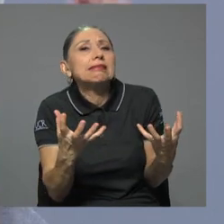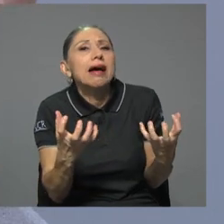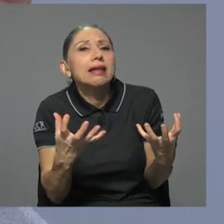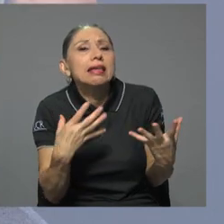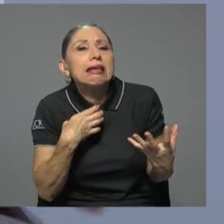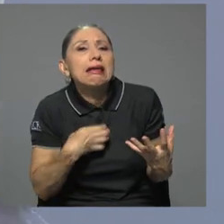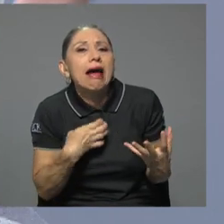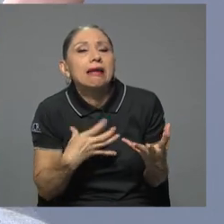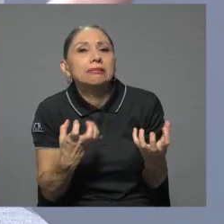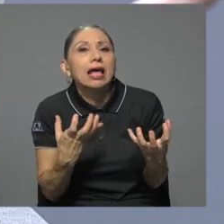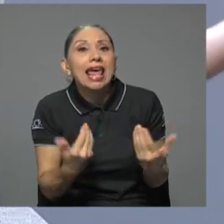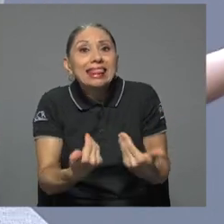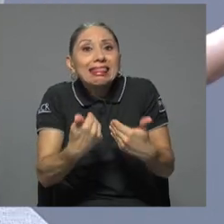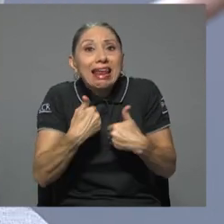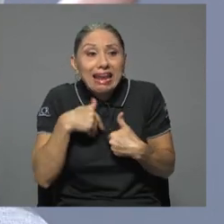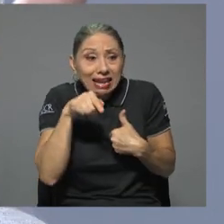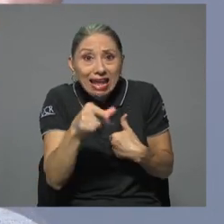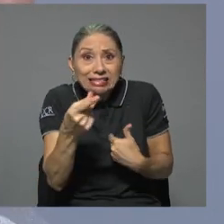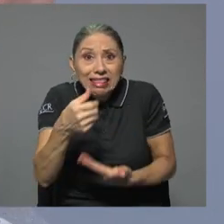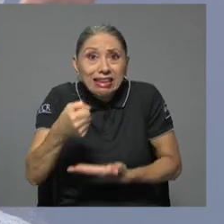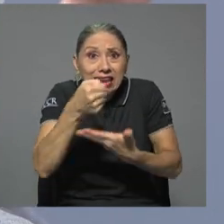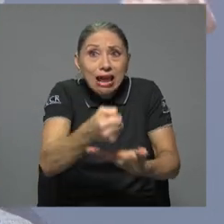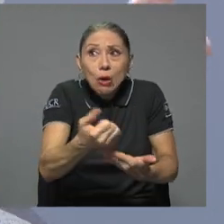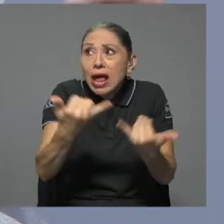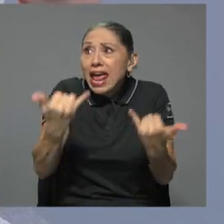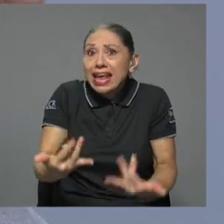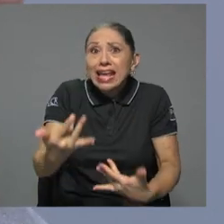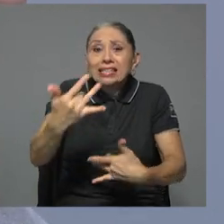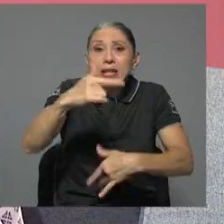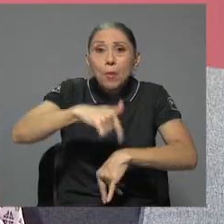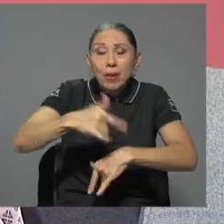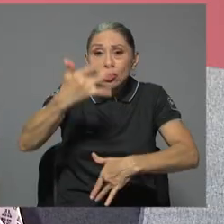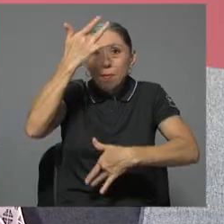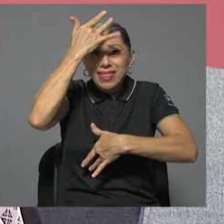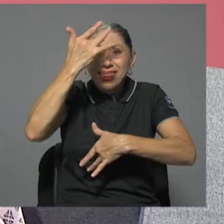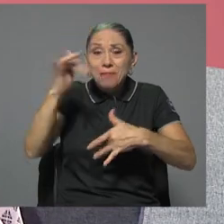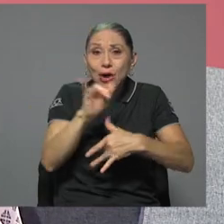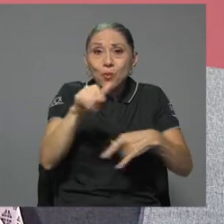en una pandemia como ese era ha sido en el área